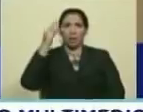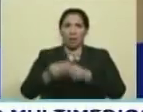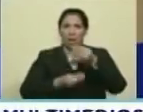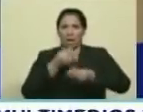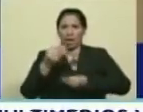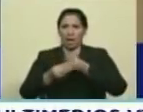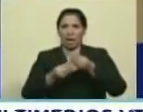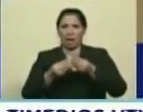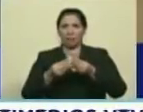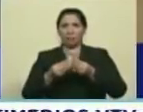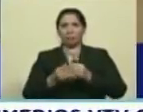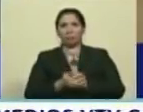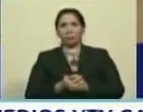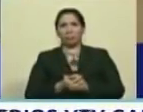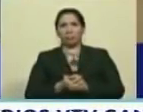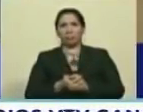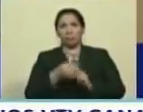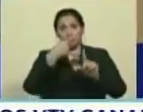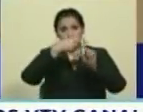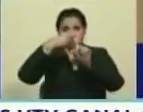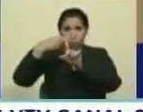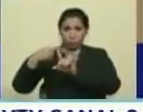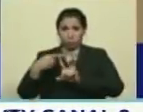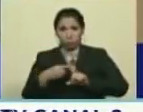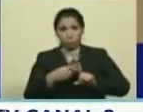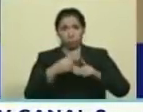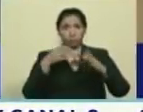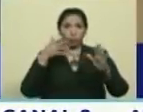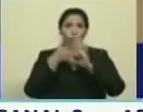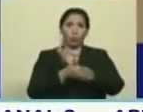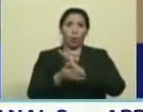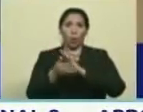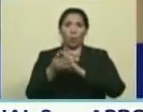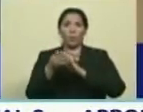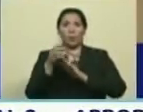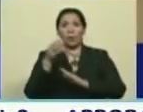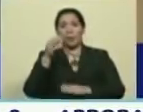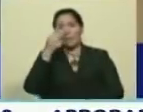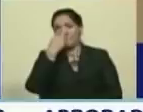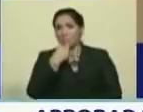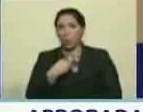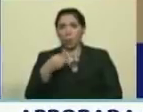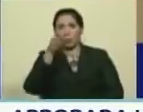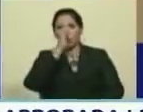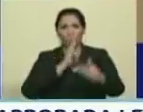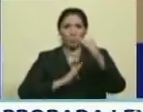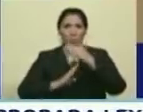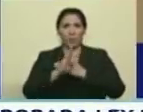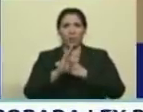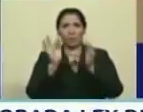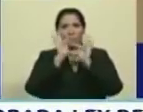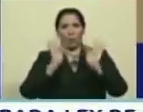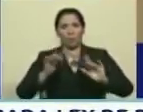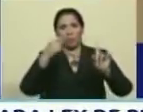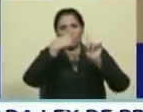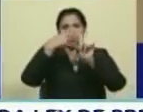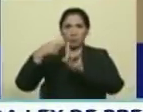efecto sobre los marginados, los oprimidos y los pobres de una forma positiva.